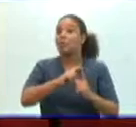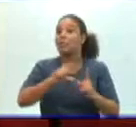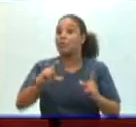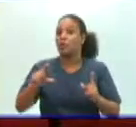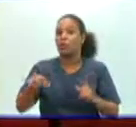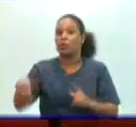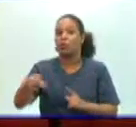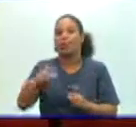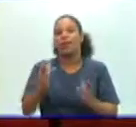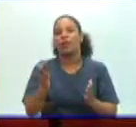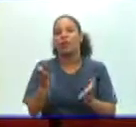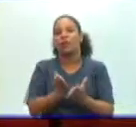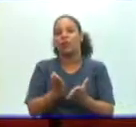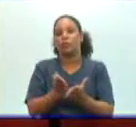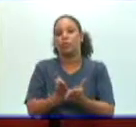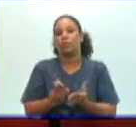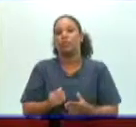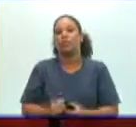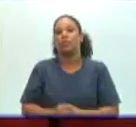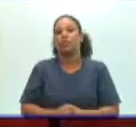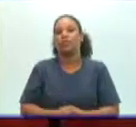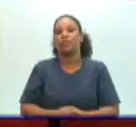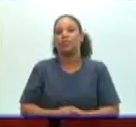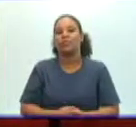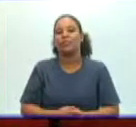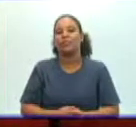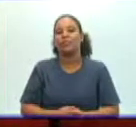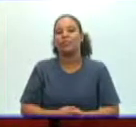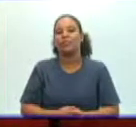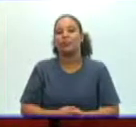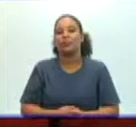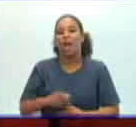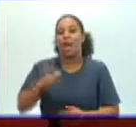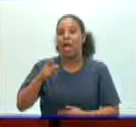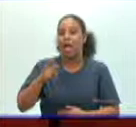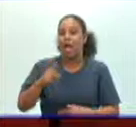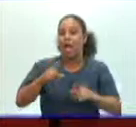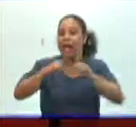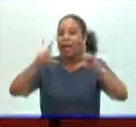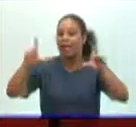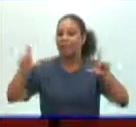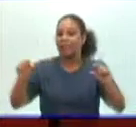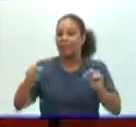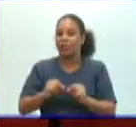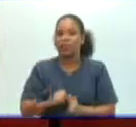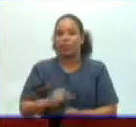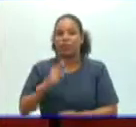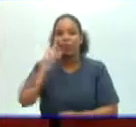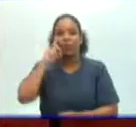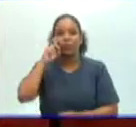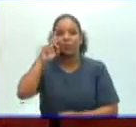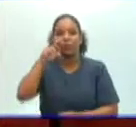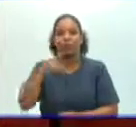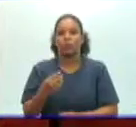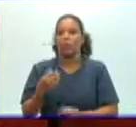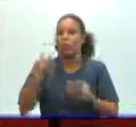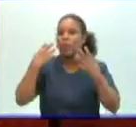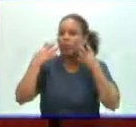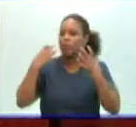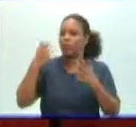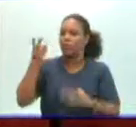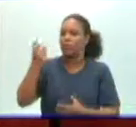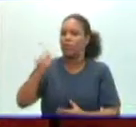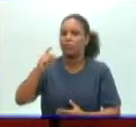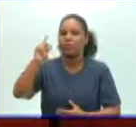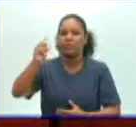estudiando en clase. Sí, aquel teorema que descubrió el famoso matemático